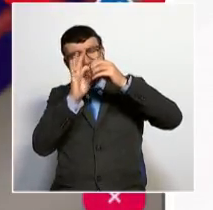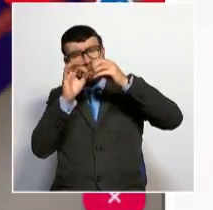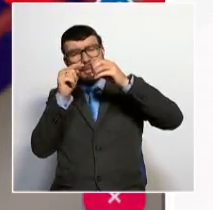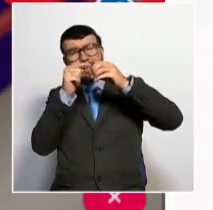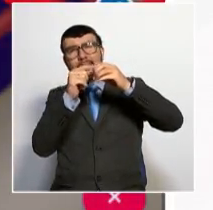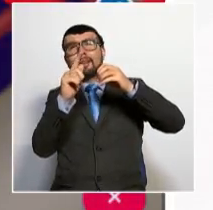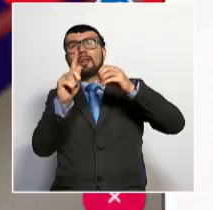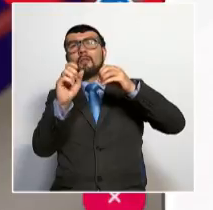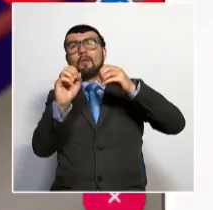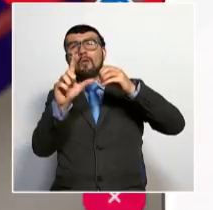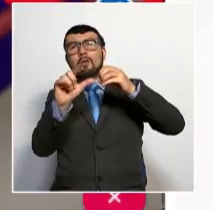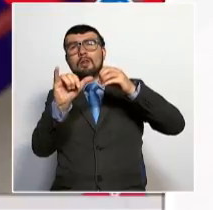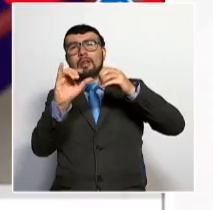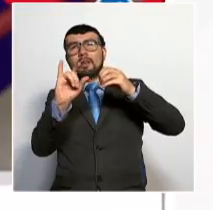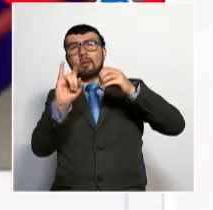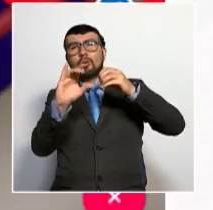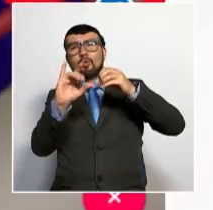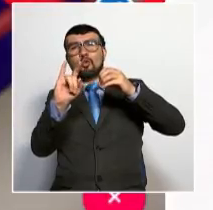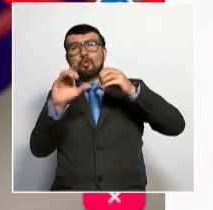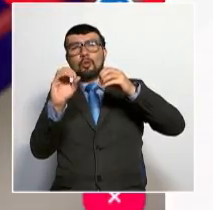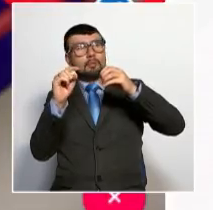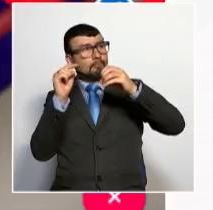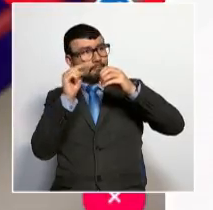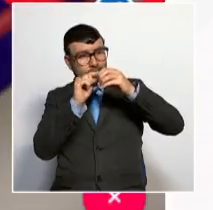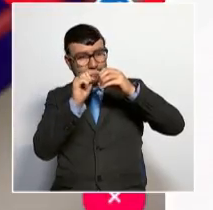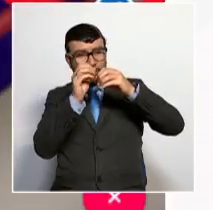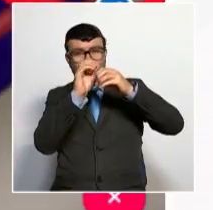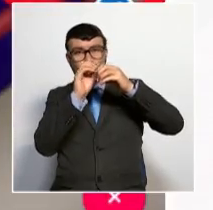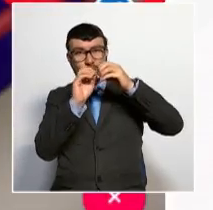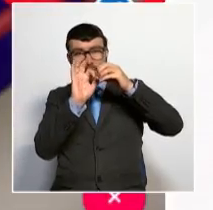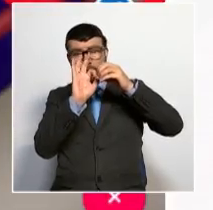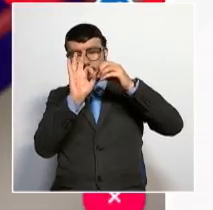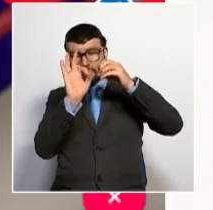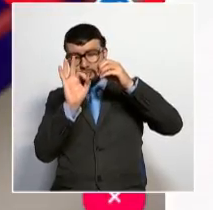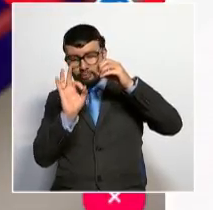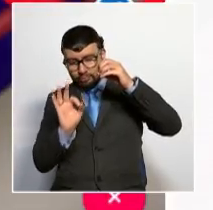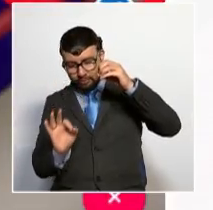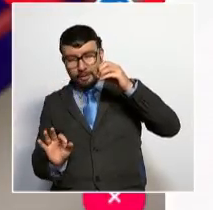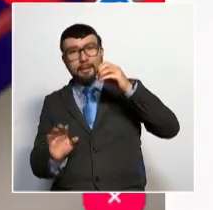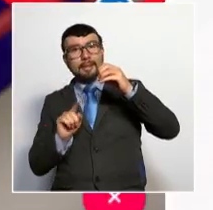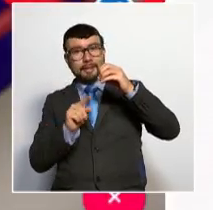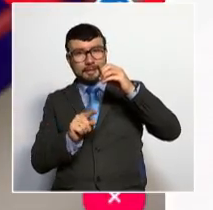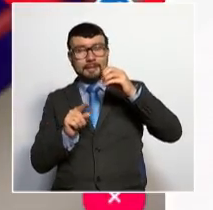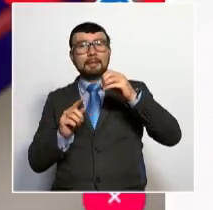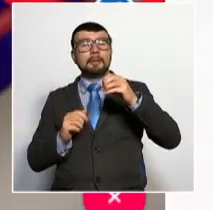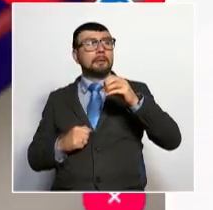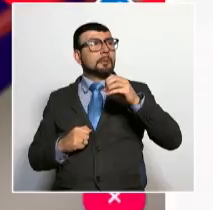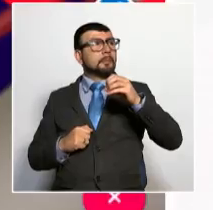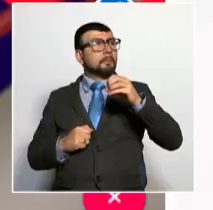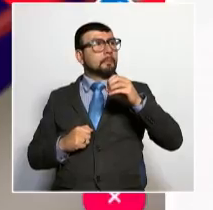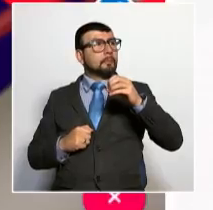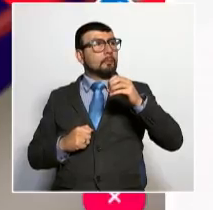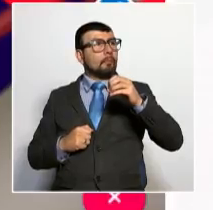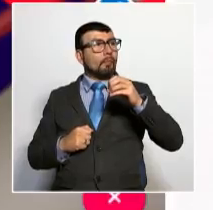Vamos a mostrar acá los folículos. Entonces allí están los